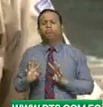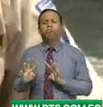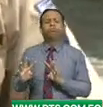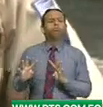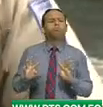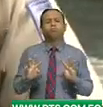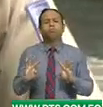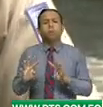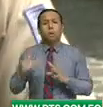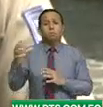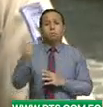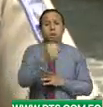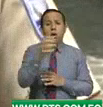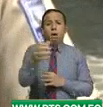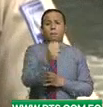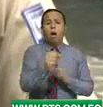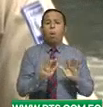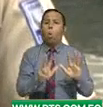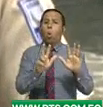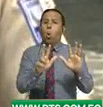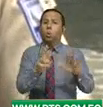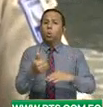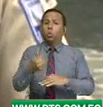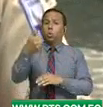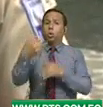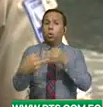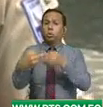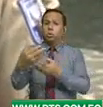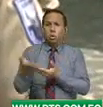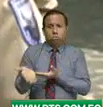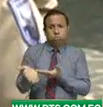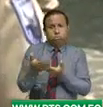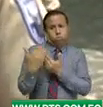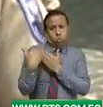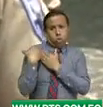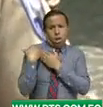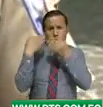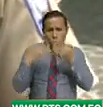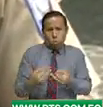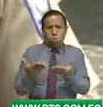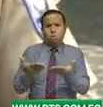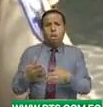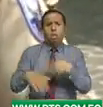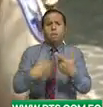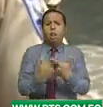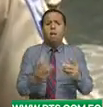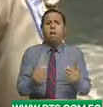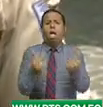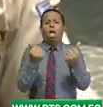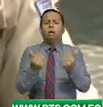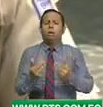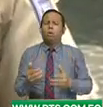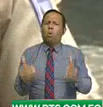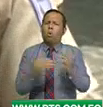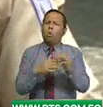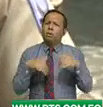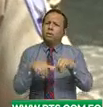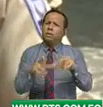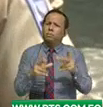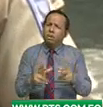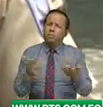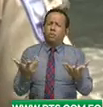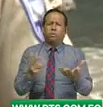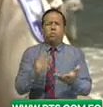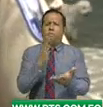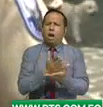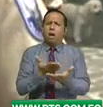autoridades de justicia, esperamos y pedimos que ellos cumplan también con su labor para que no vuelvan a salir inmediatamente y no sigamos teniendo esa misma zozobra e